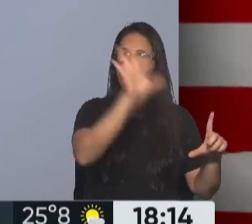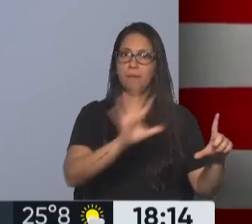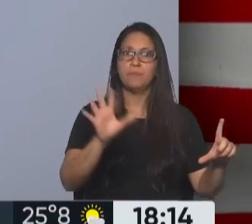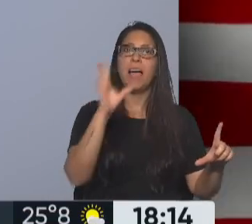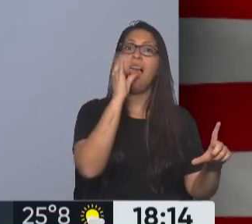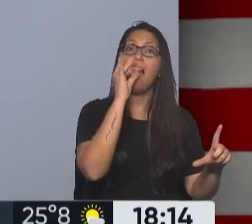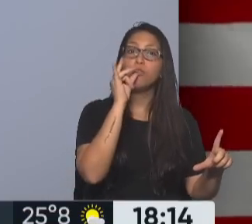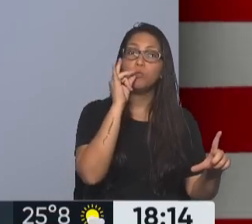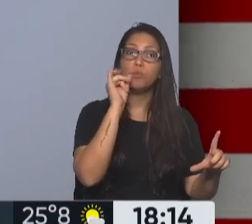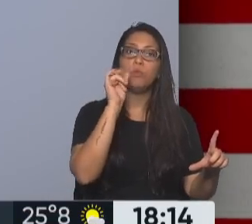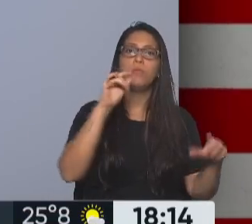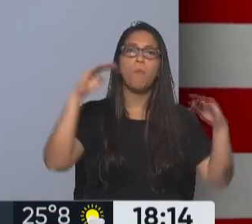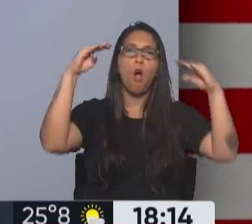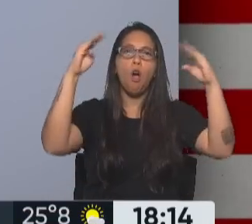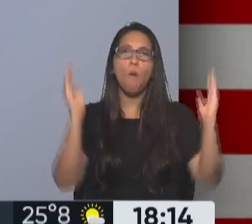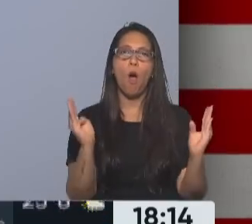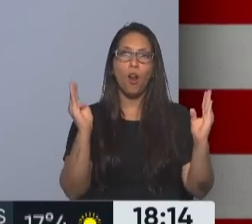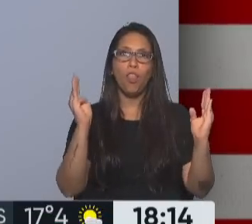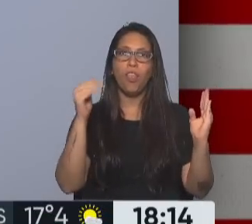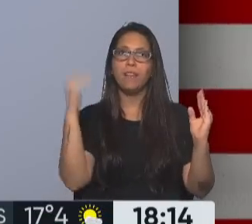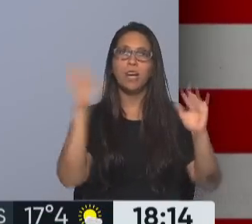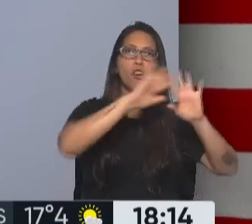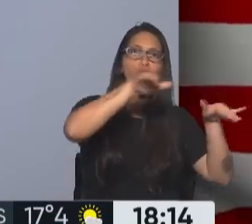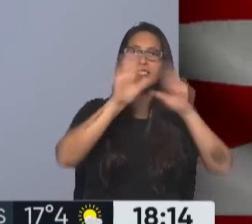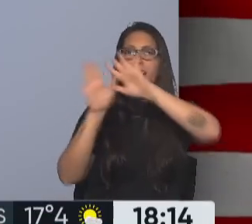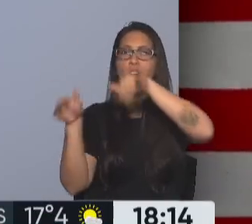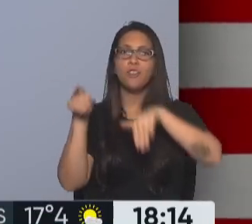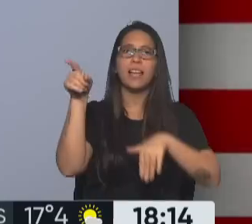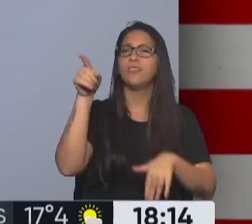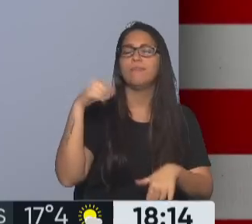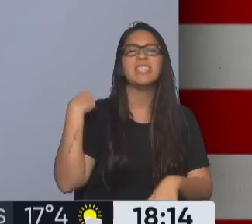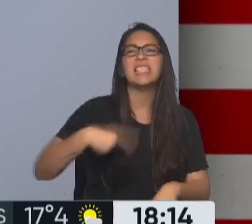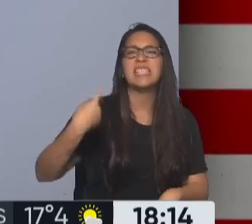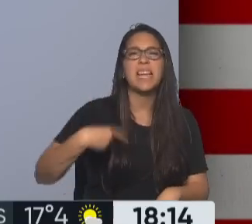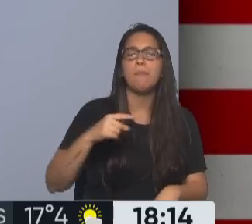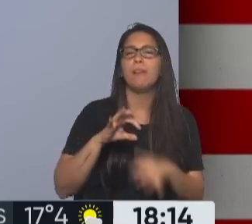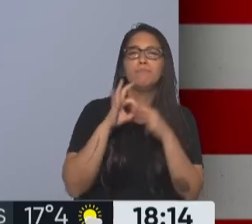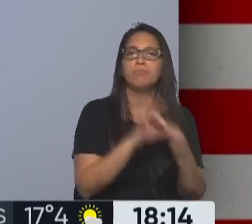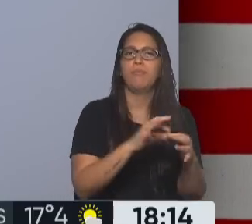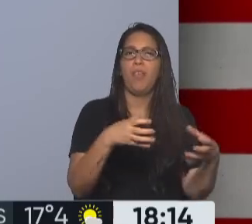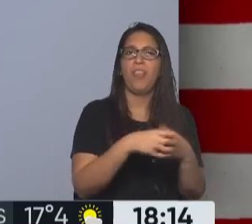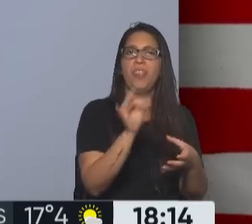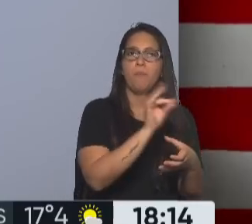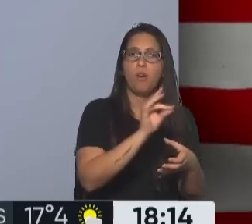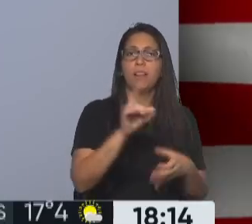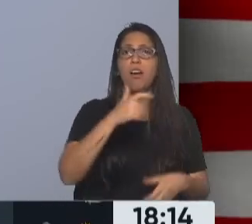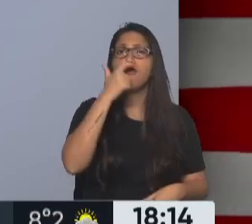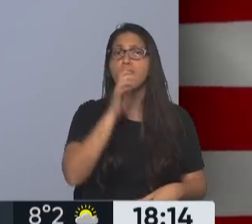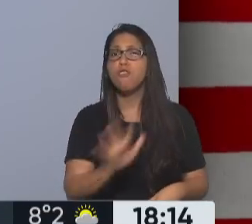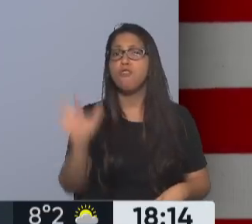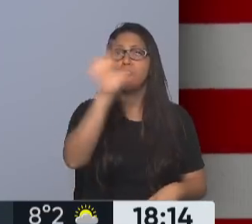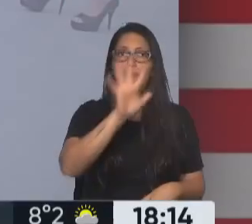azul, que sobre todo son las costas, son los que estados que votan en general históricamente a los demócratas, y en rojo los que votan a